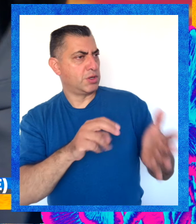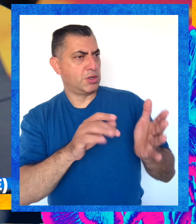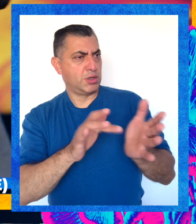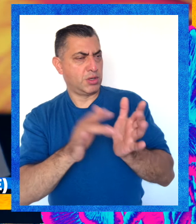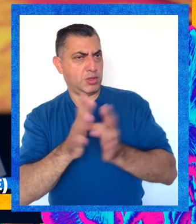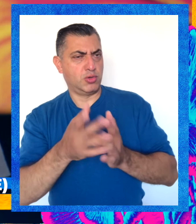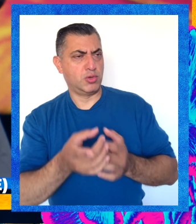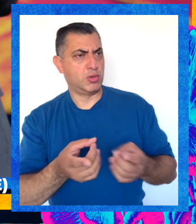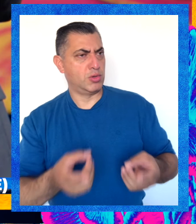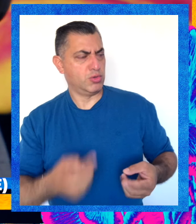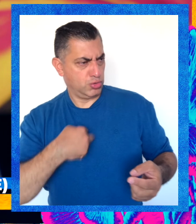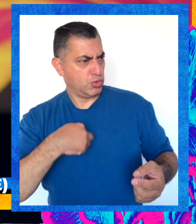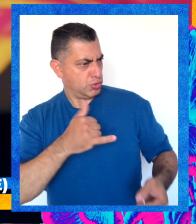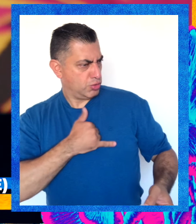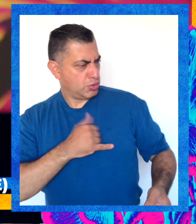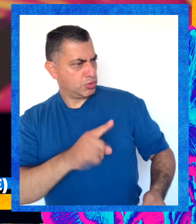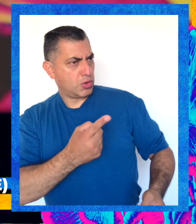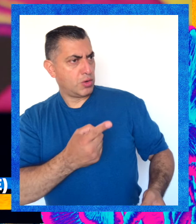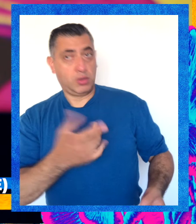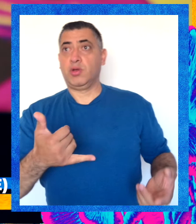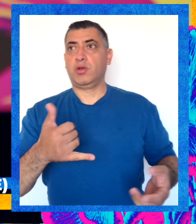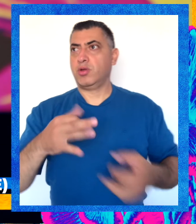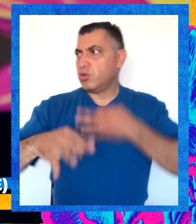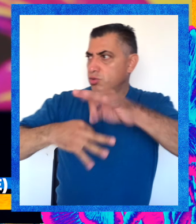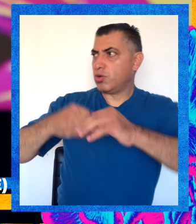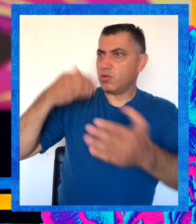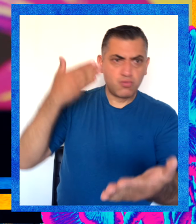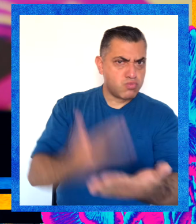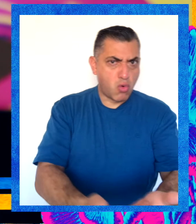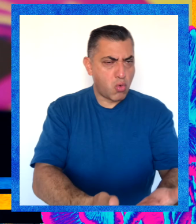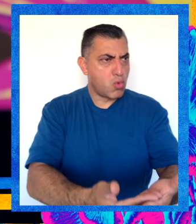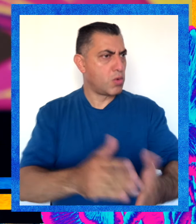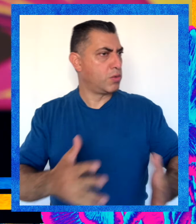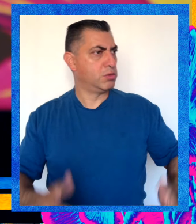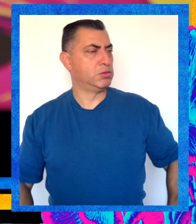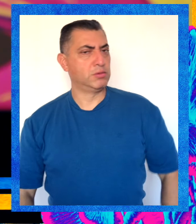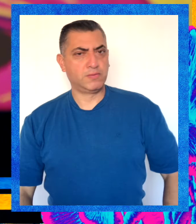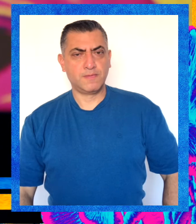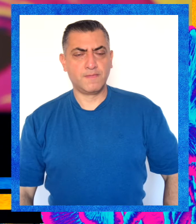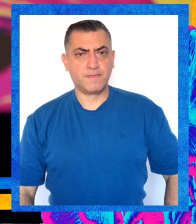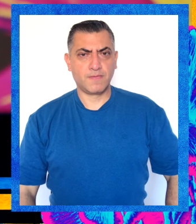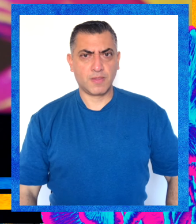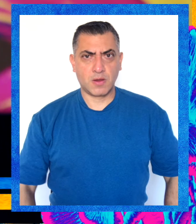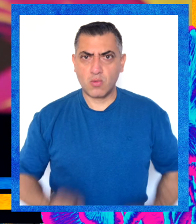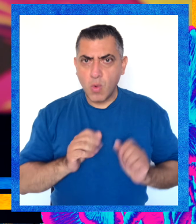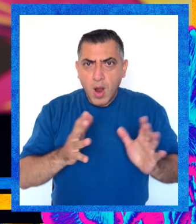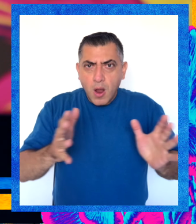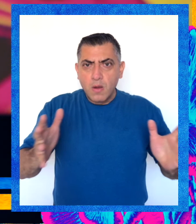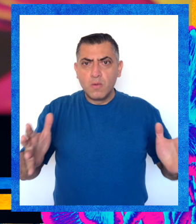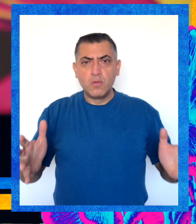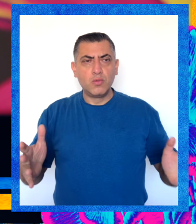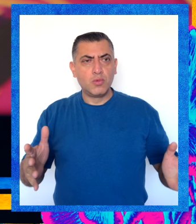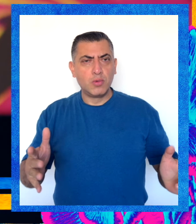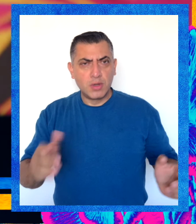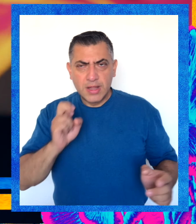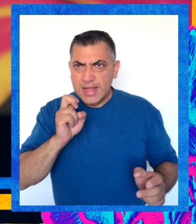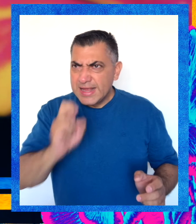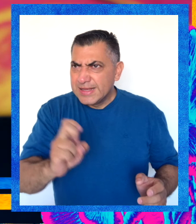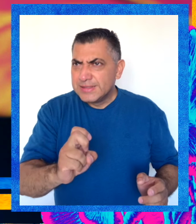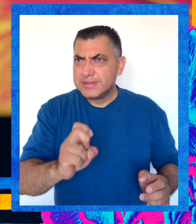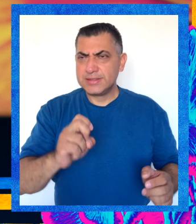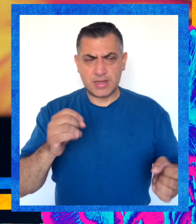jesús cuando lo van a prestar y dice yo soy y dice que todos desplomados en el piso extraordinario no les parece era